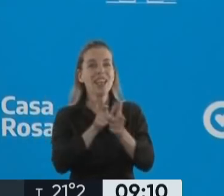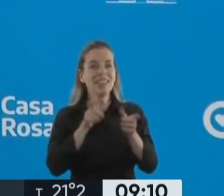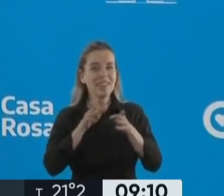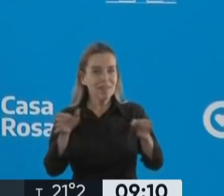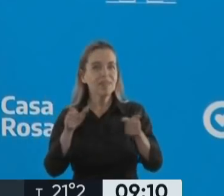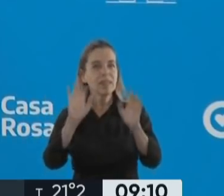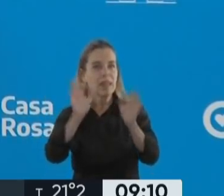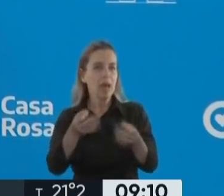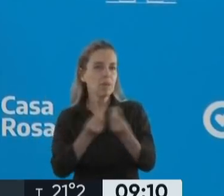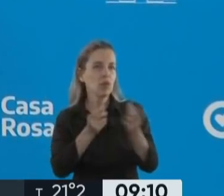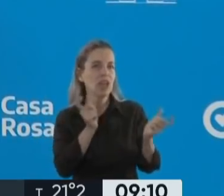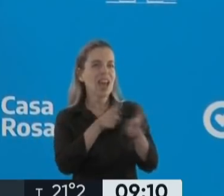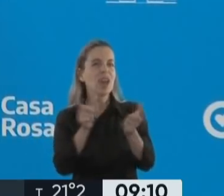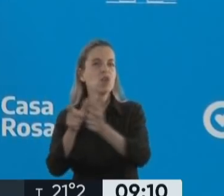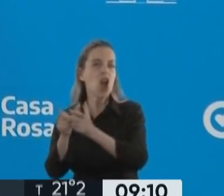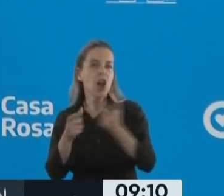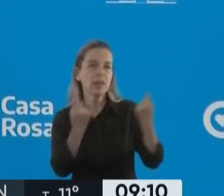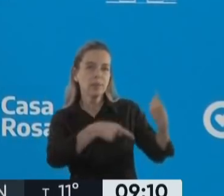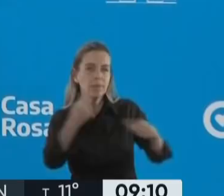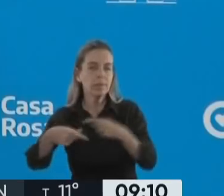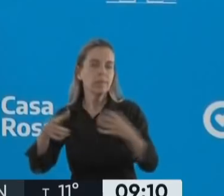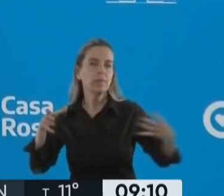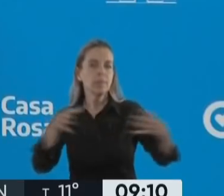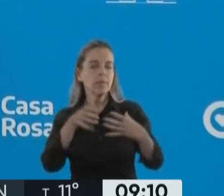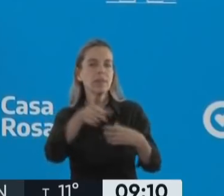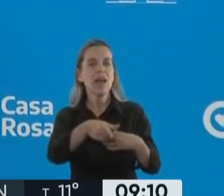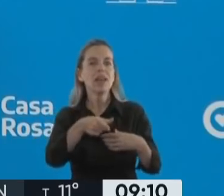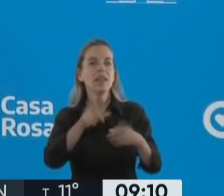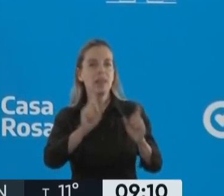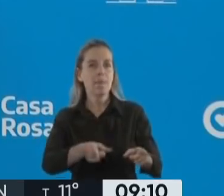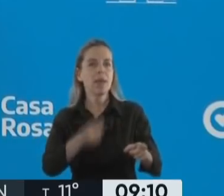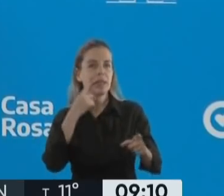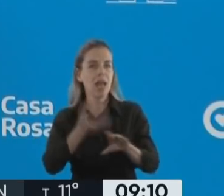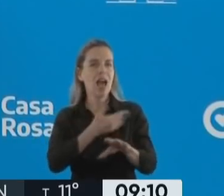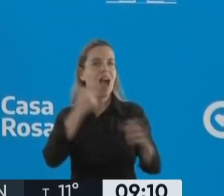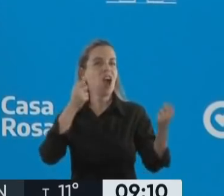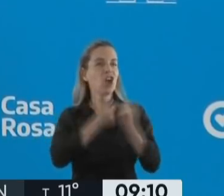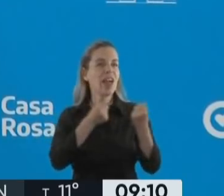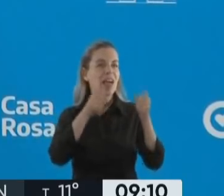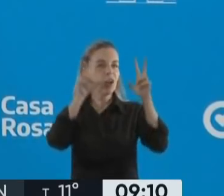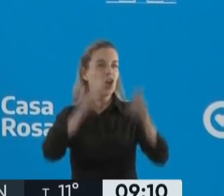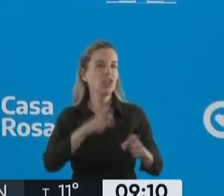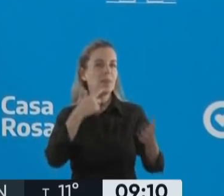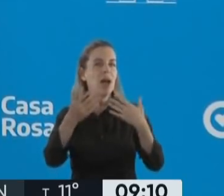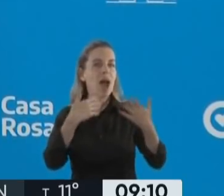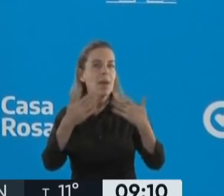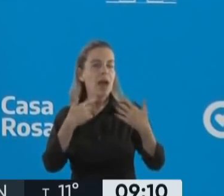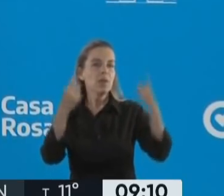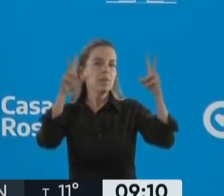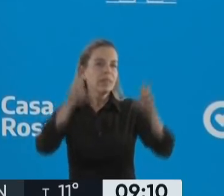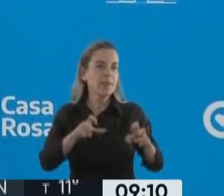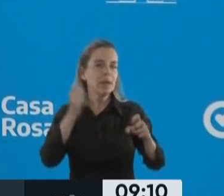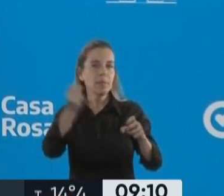que se llevaron muchas y variadas reuniones bilaterales, en todos los casos acordadas y con agenda previa, donde se discutieron puntualmente los